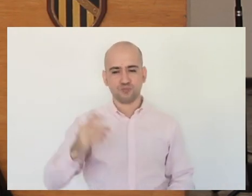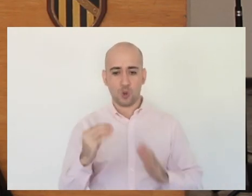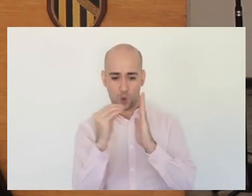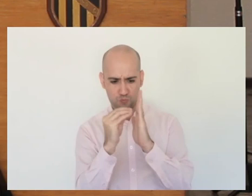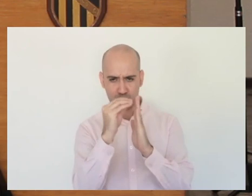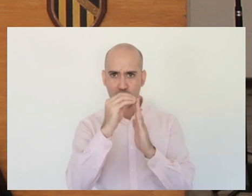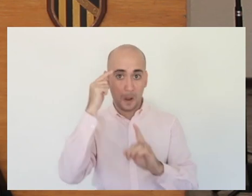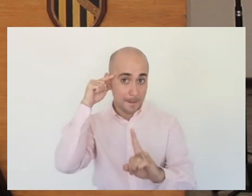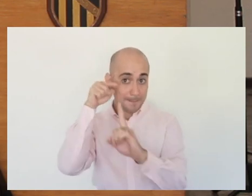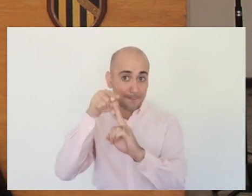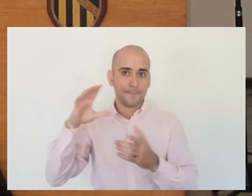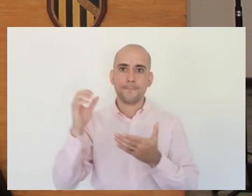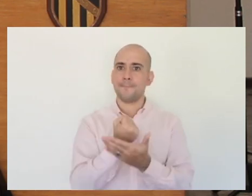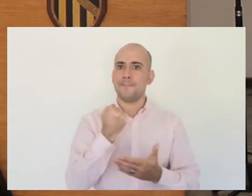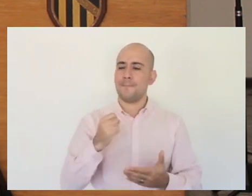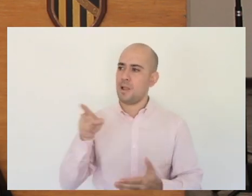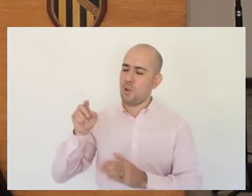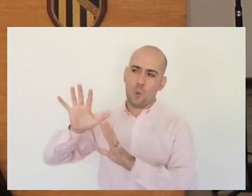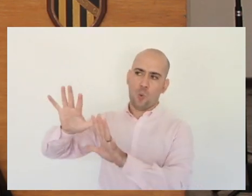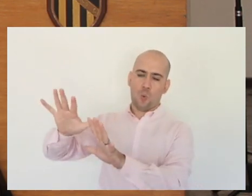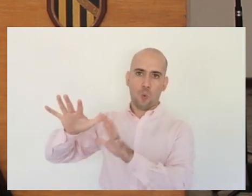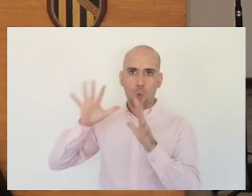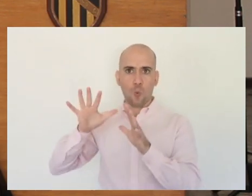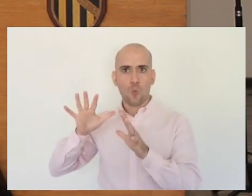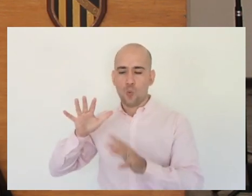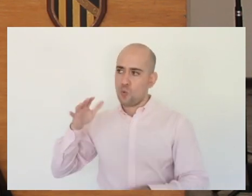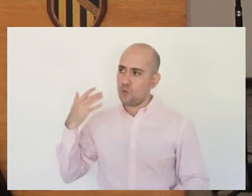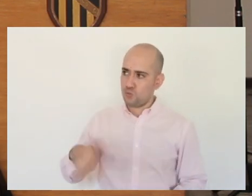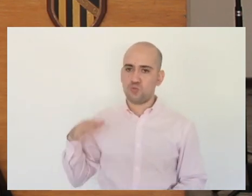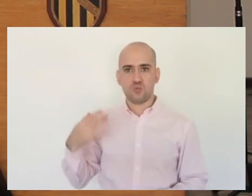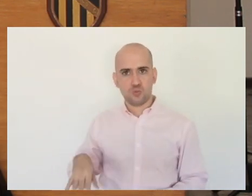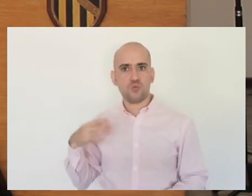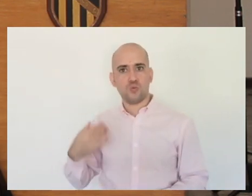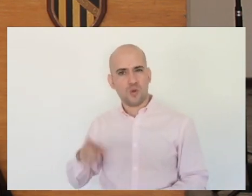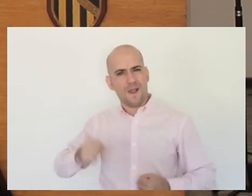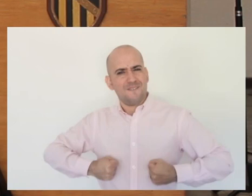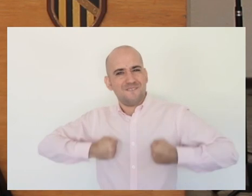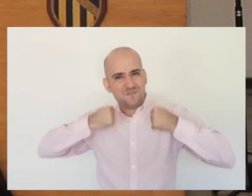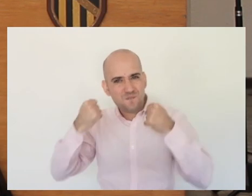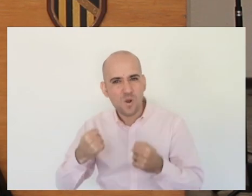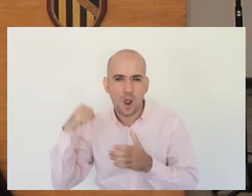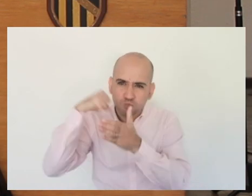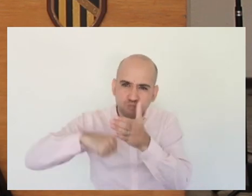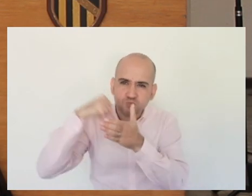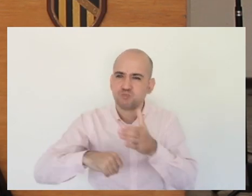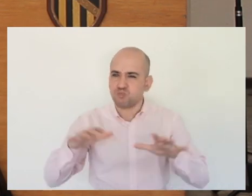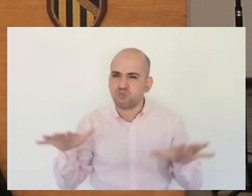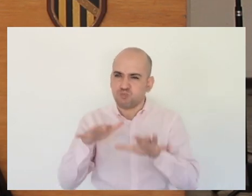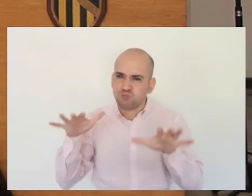excelencia ha resplandecido con la luminosidad de una estrella que un viaje muy largo y muy